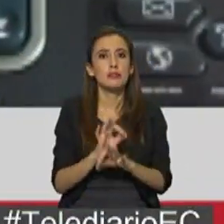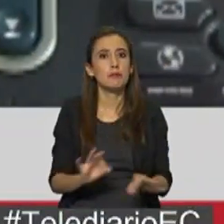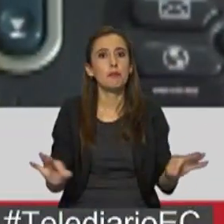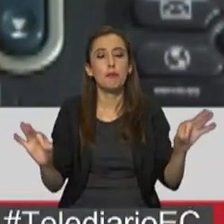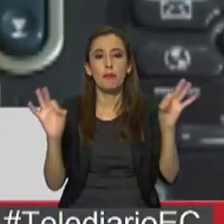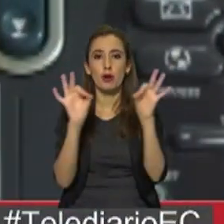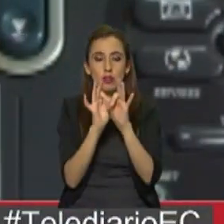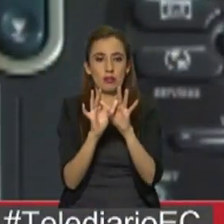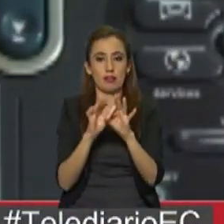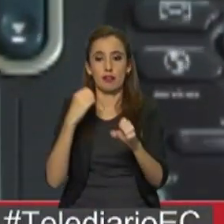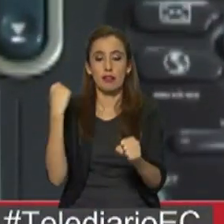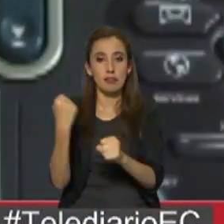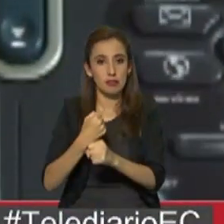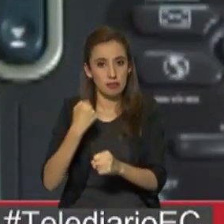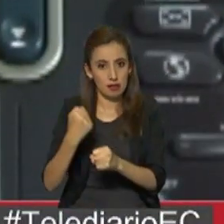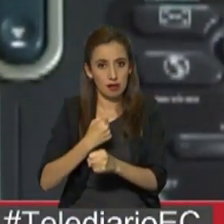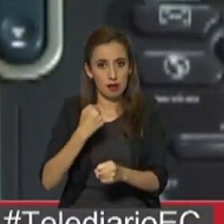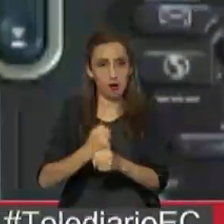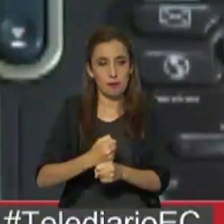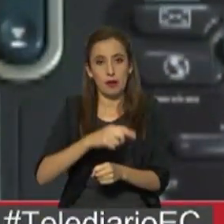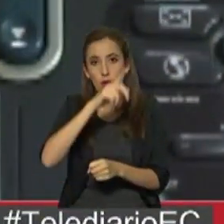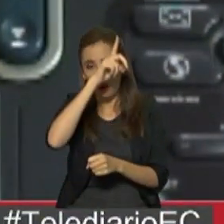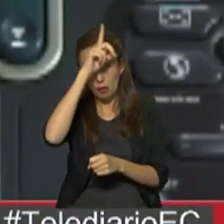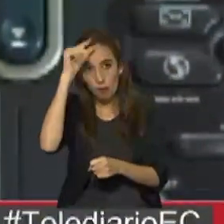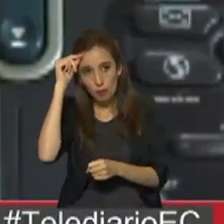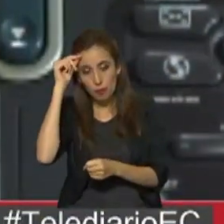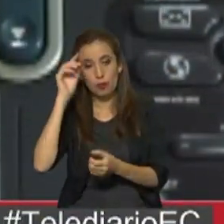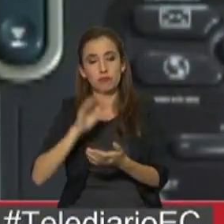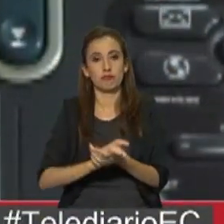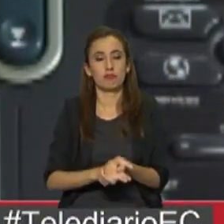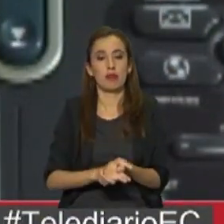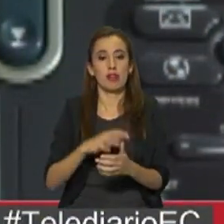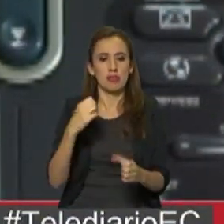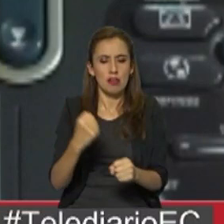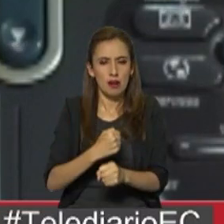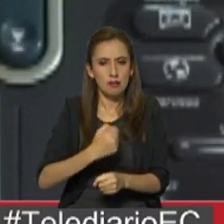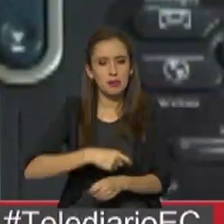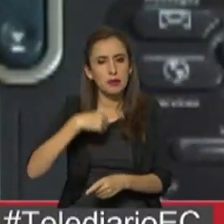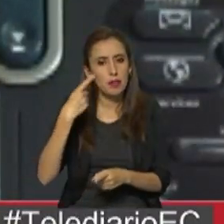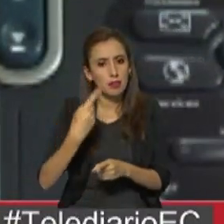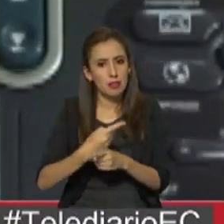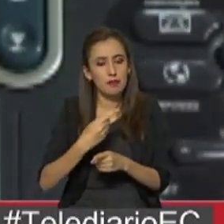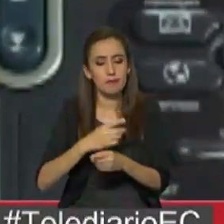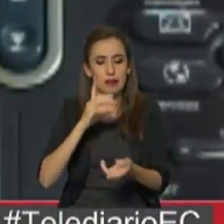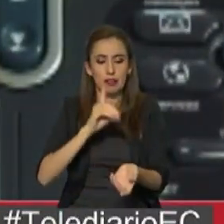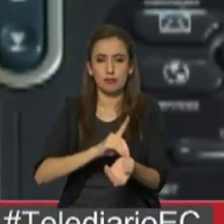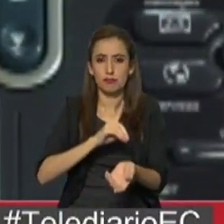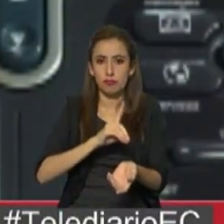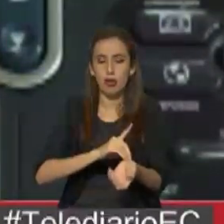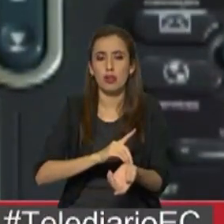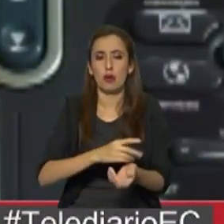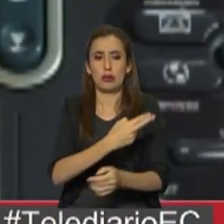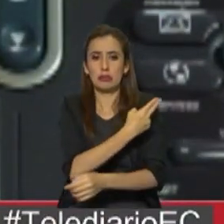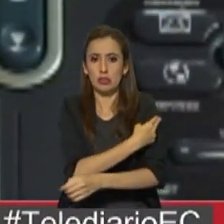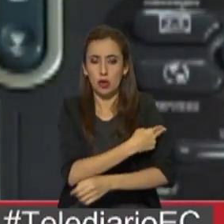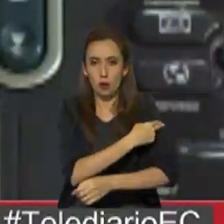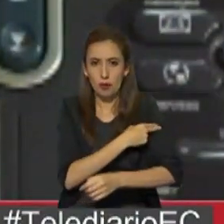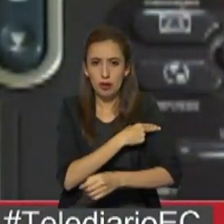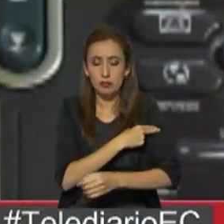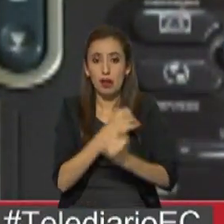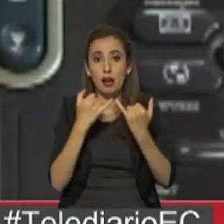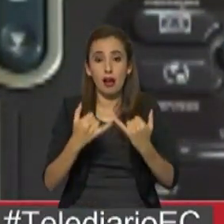verdadero trabajo de enfermeras el verdadero trabajo de paramédicos del verdadero trabajo de los médicos